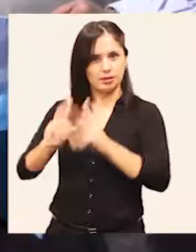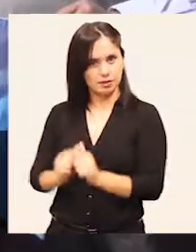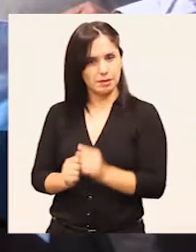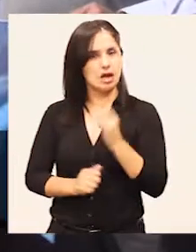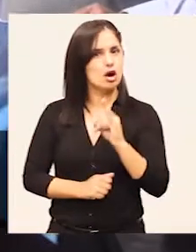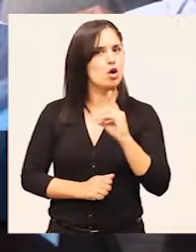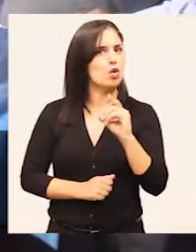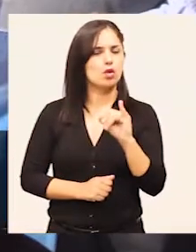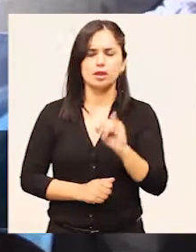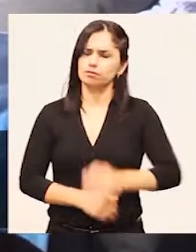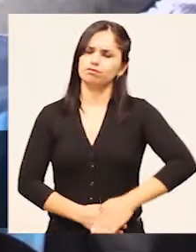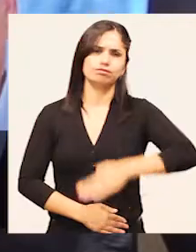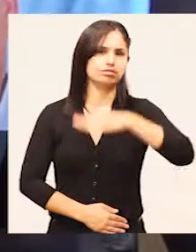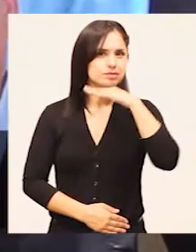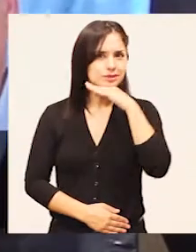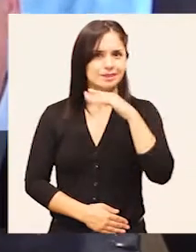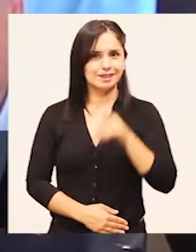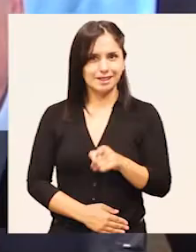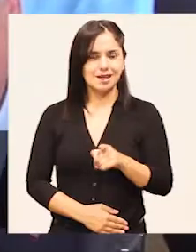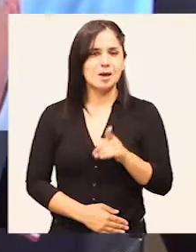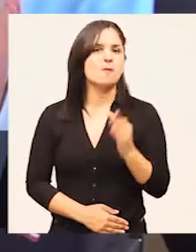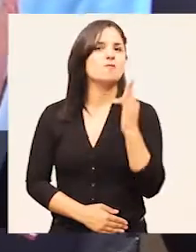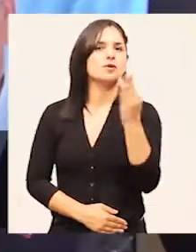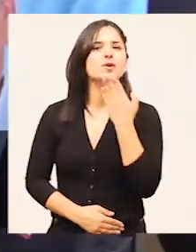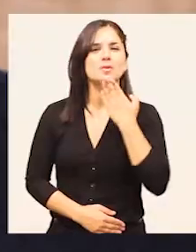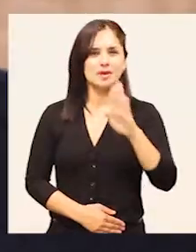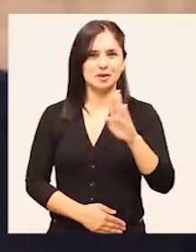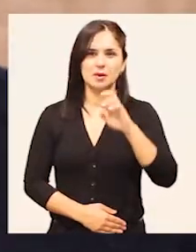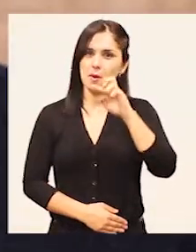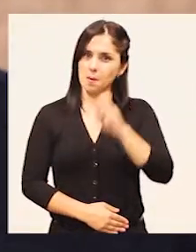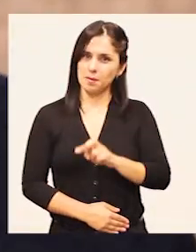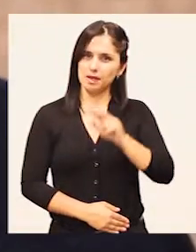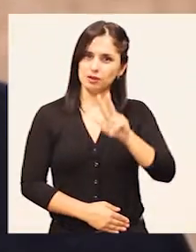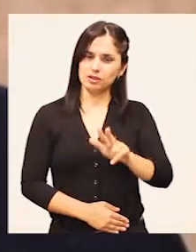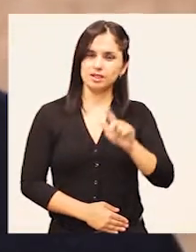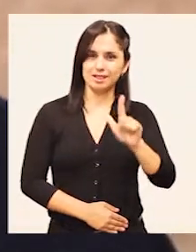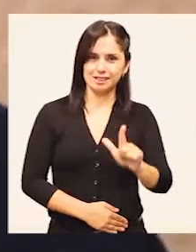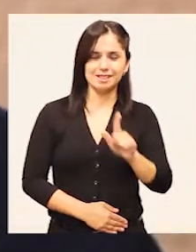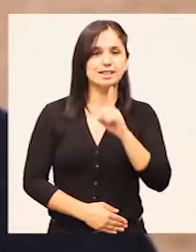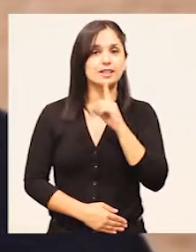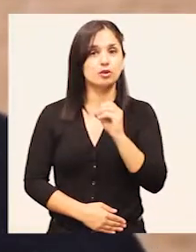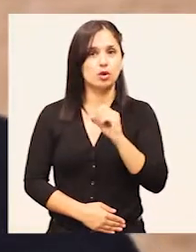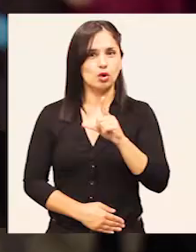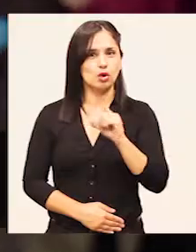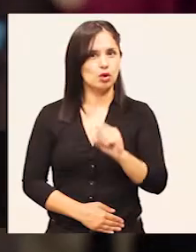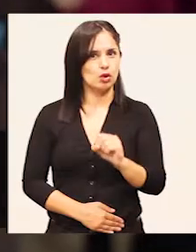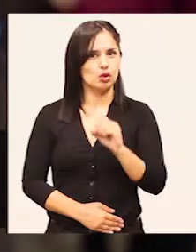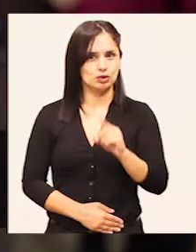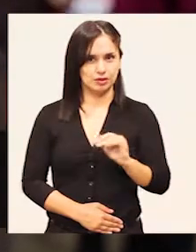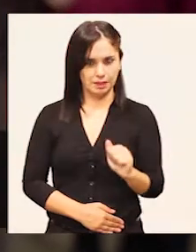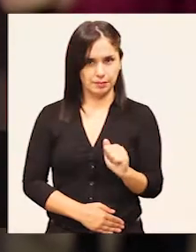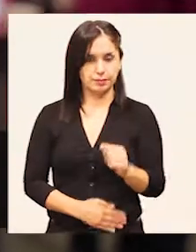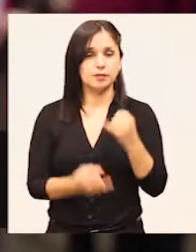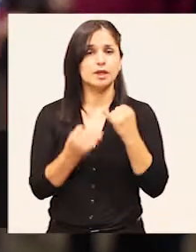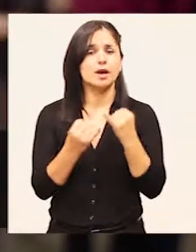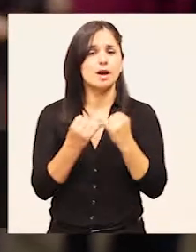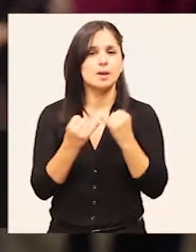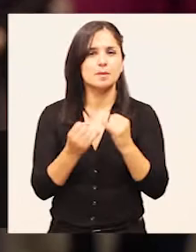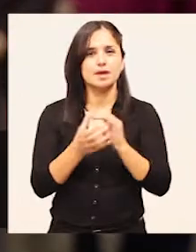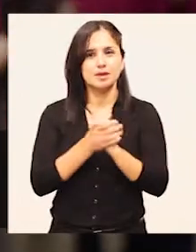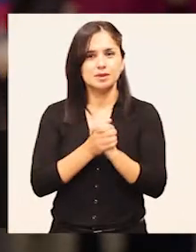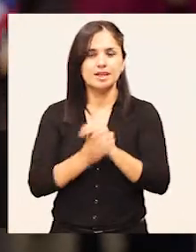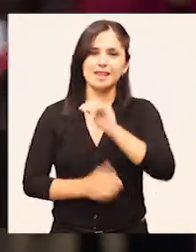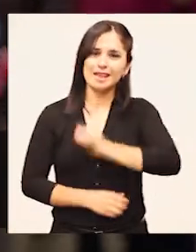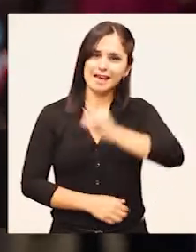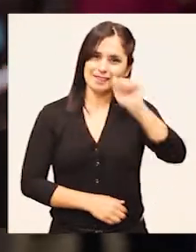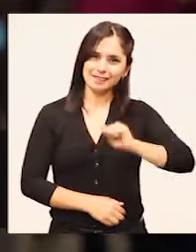la UDI decimos basta, porque vendrán tiempos mejores. P87, Pablo Tolosa. Amigas y amigos de la región Atacama,